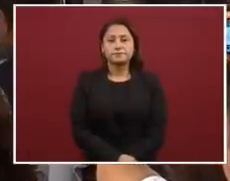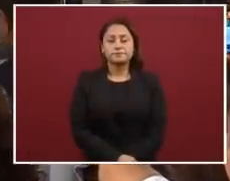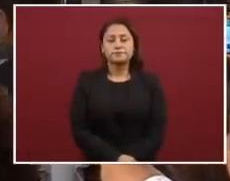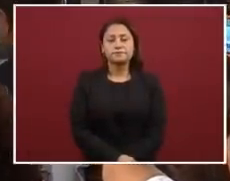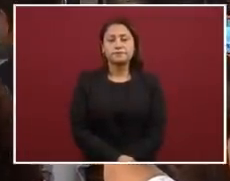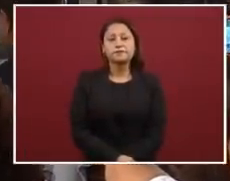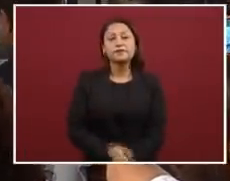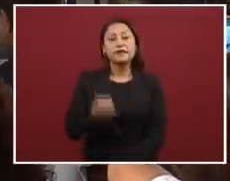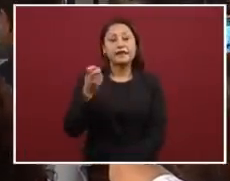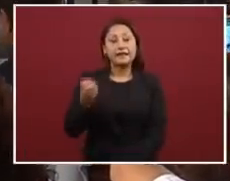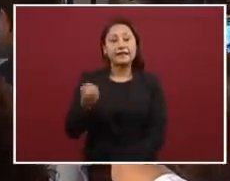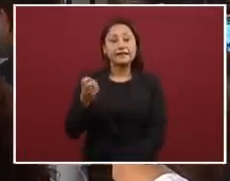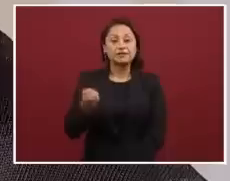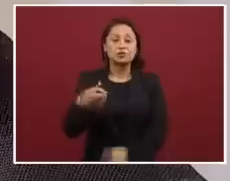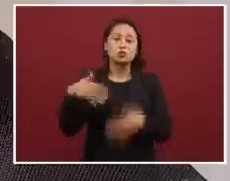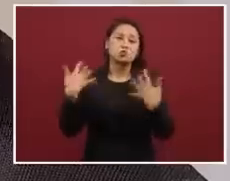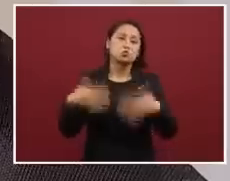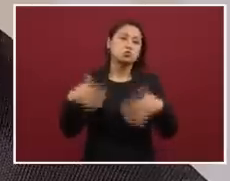es una bendición,